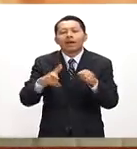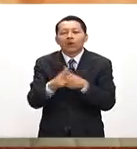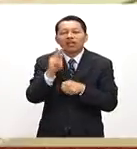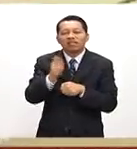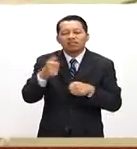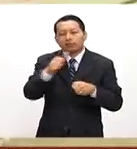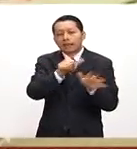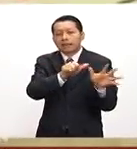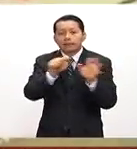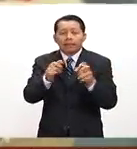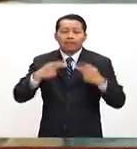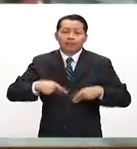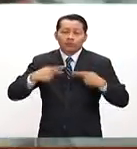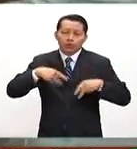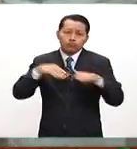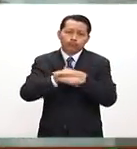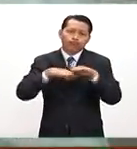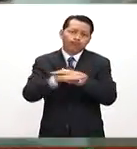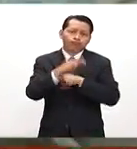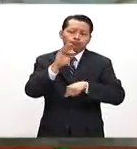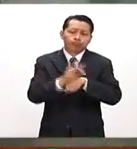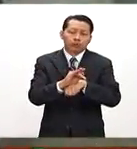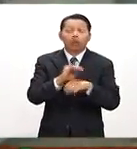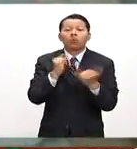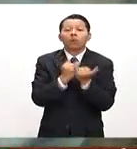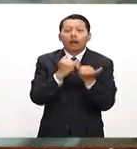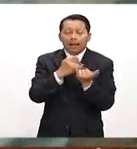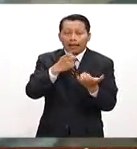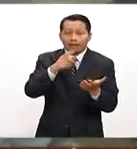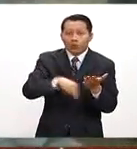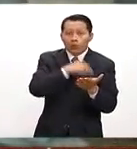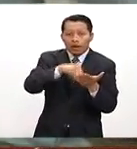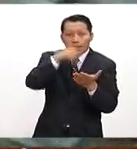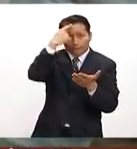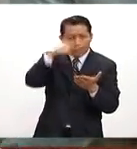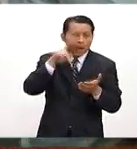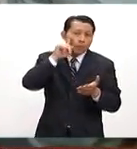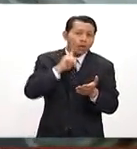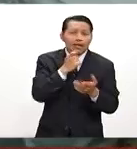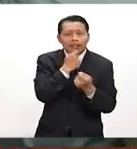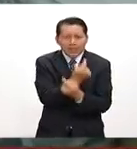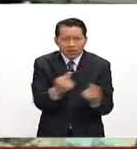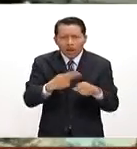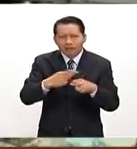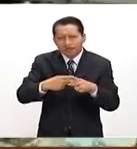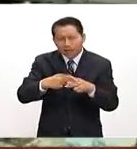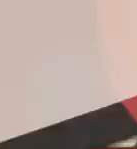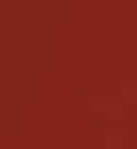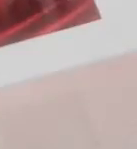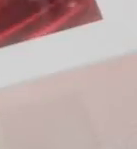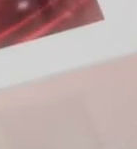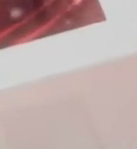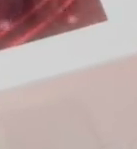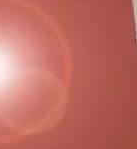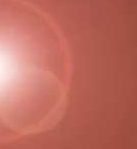600 personas. El campo para mujeres y niños estará habilitado hasta finales de año.